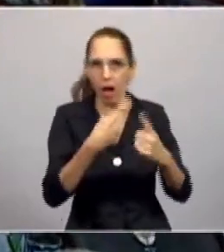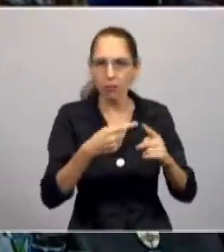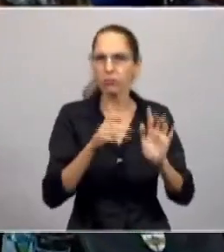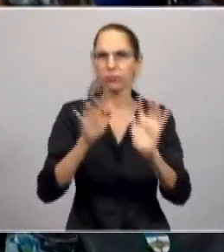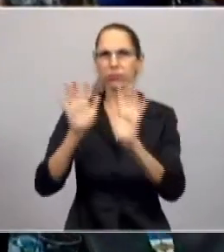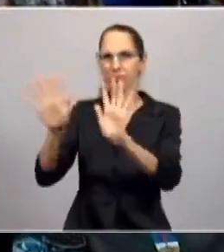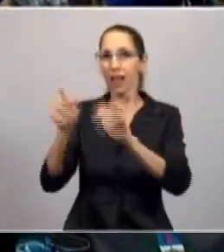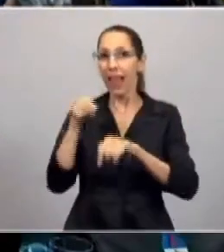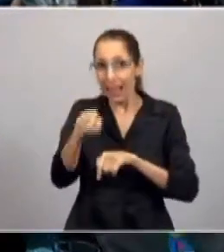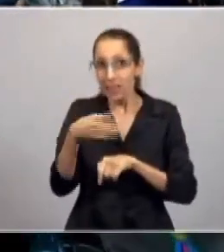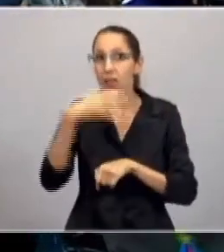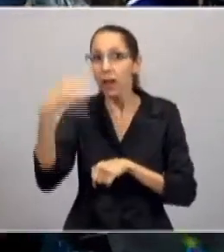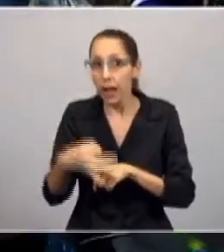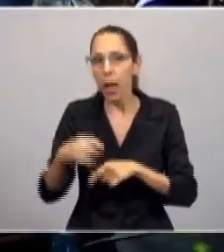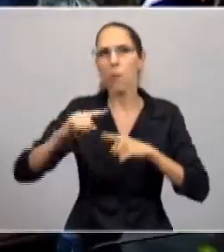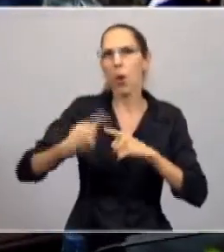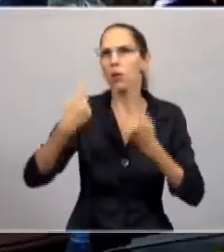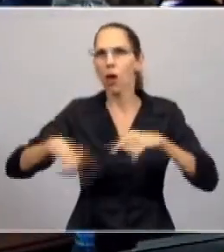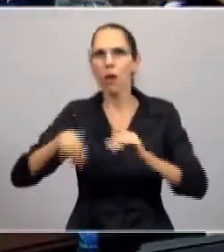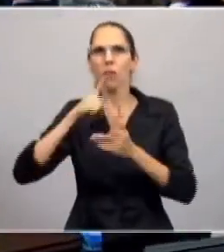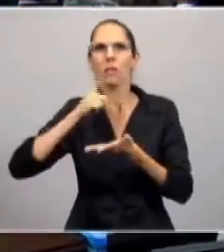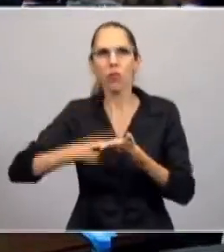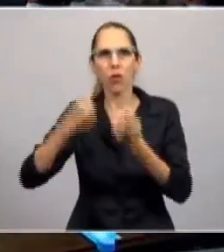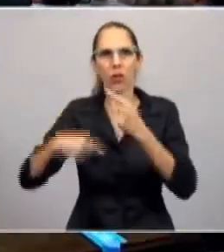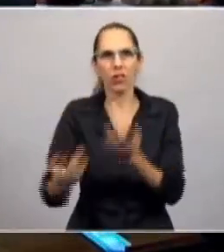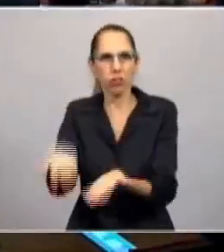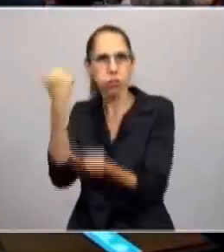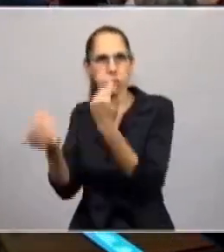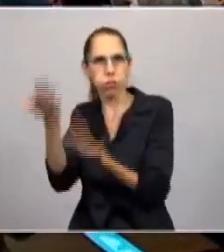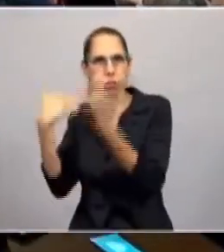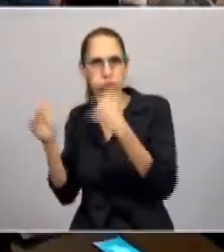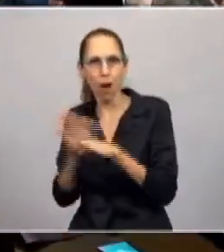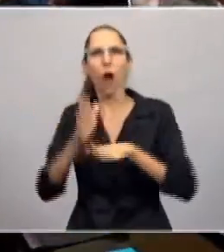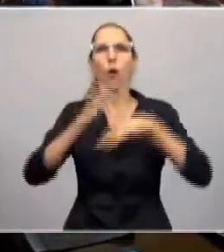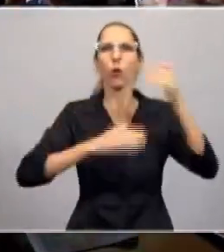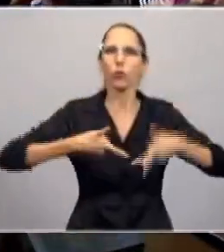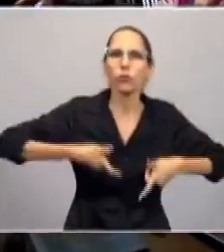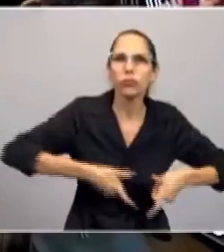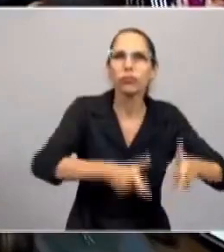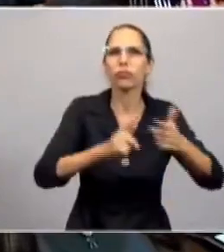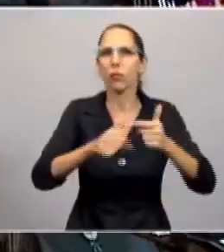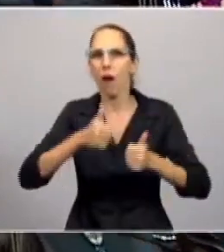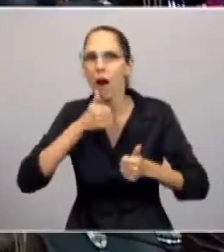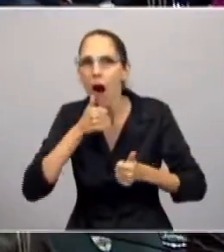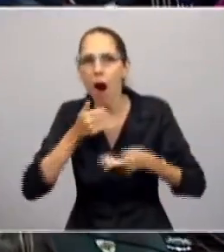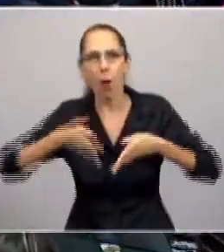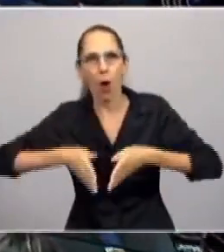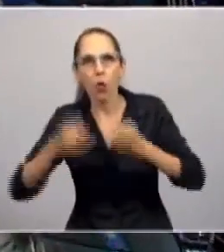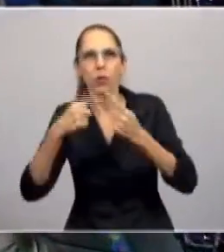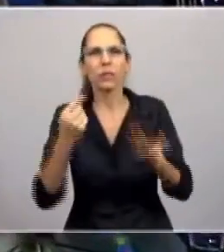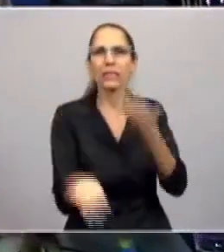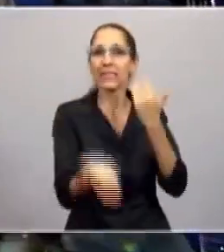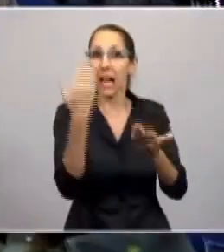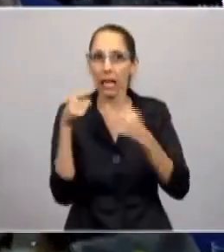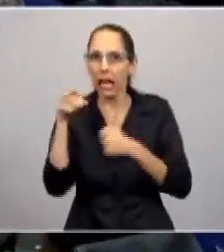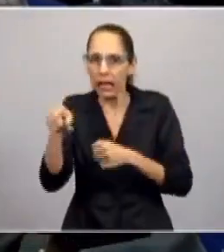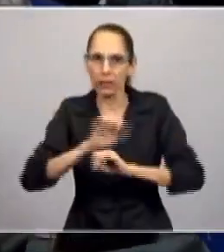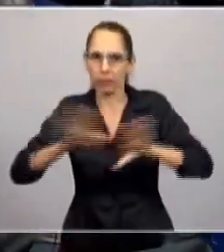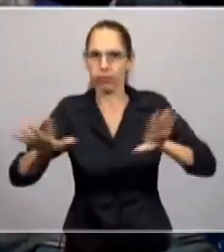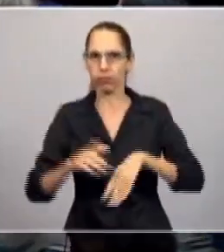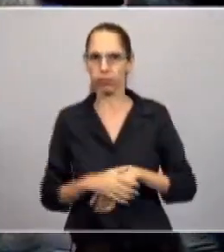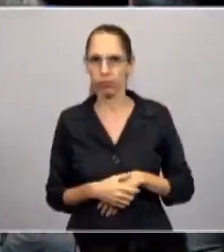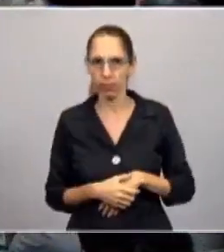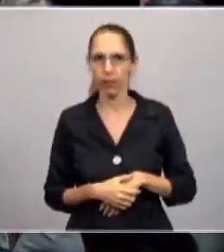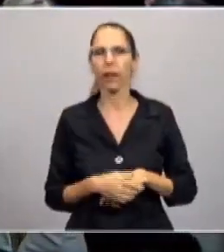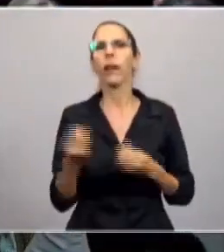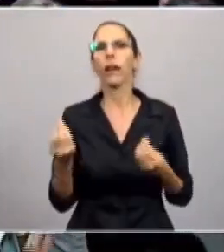desmantelarlas. Criminal es parar obras de cloaca, agua, vivienda, ruta. Criminal es interrumpir de un